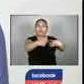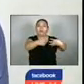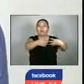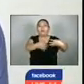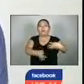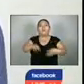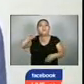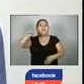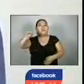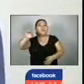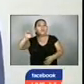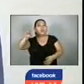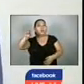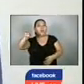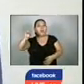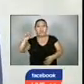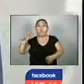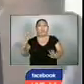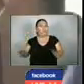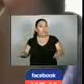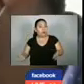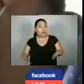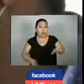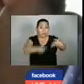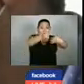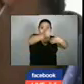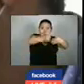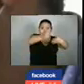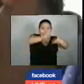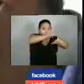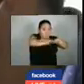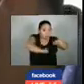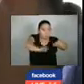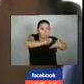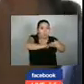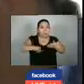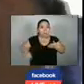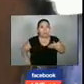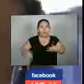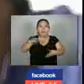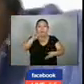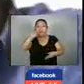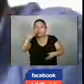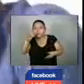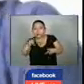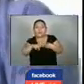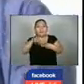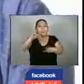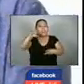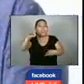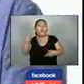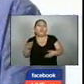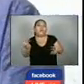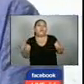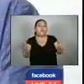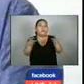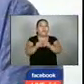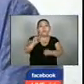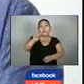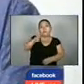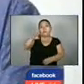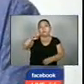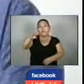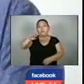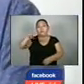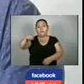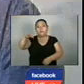seguridad Siedes, acusado por apropiación o retención de cuotas laborales por un monto que sobrepasa los $200,000.